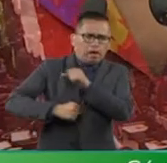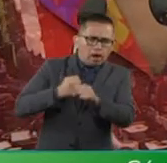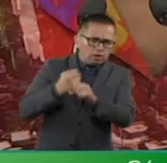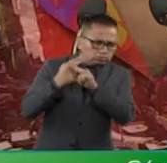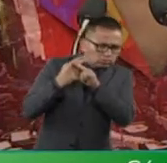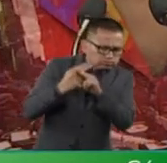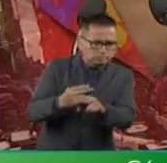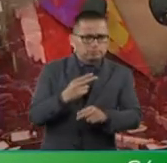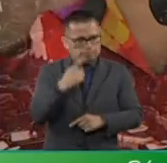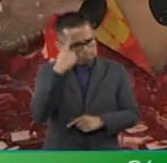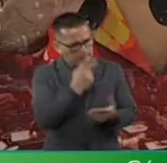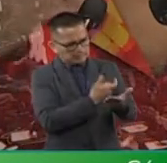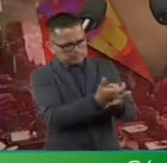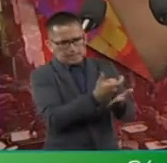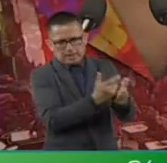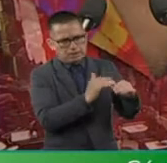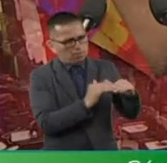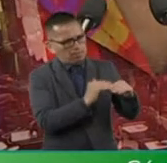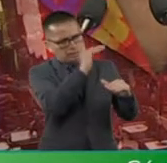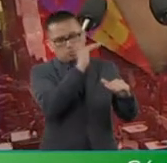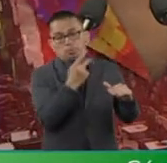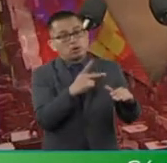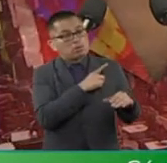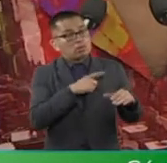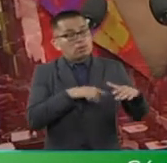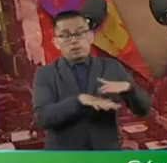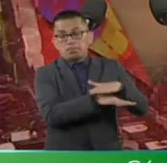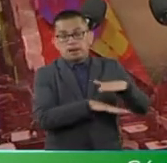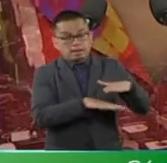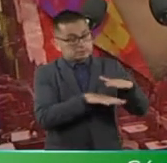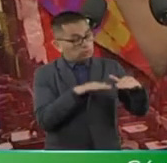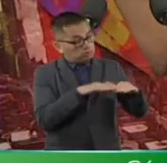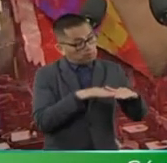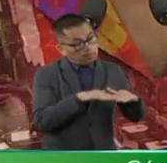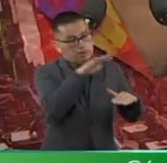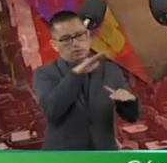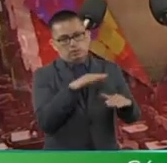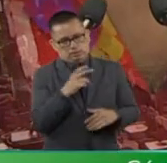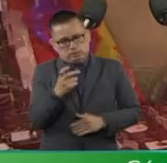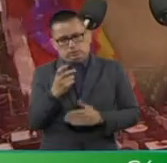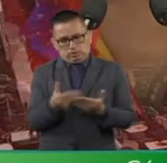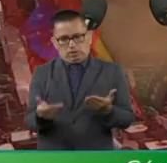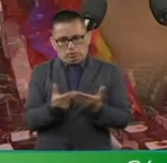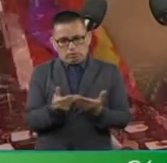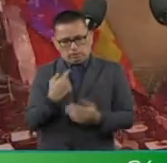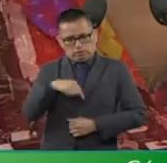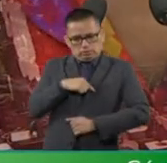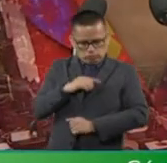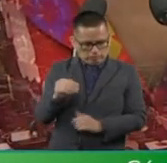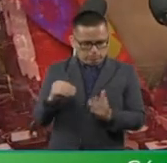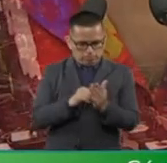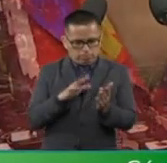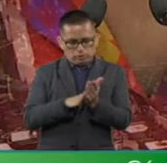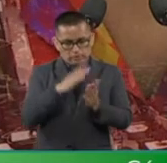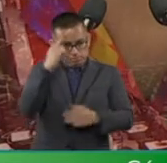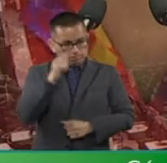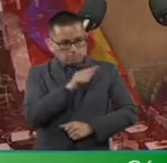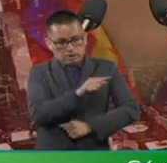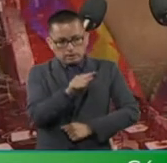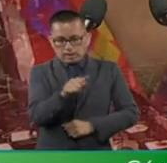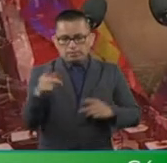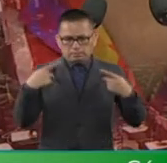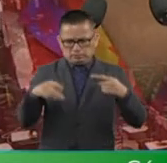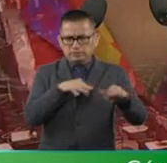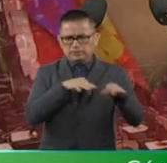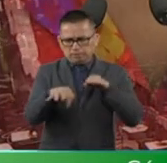ir determinando el salario. Pero este salario base que hoy estamos determinando para estos trabajadores y